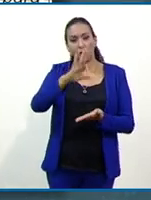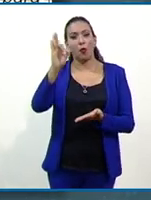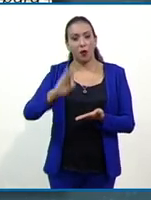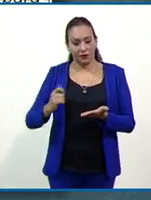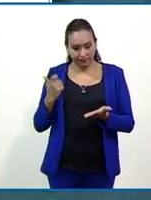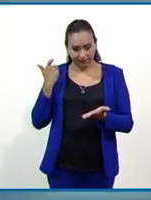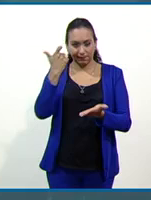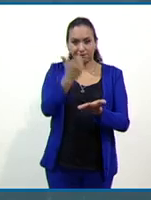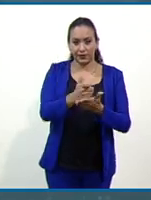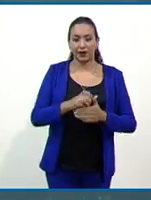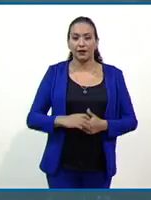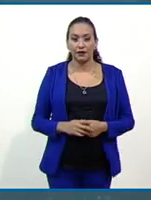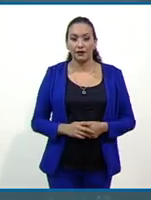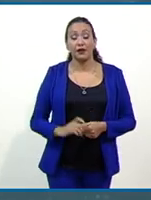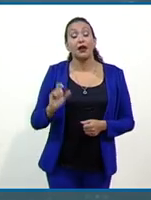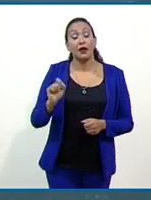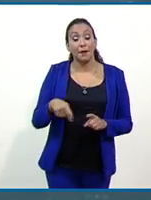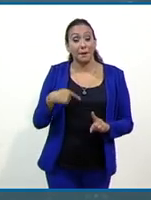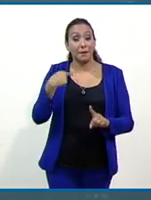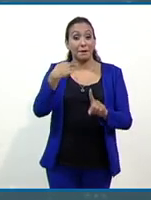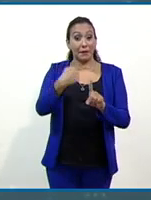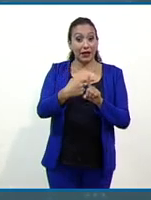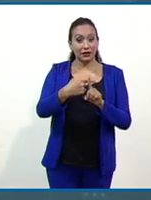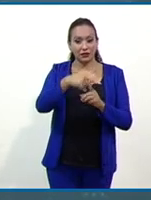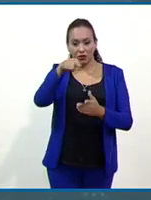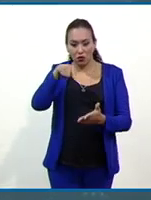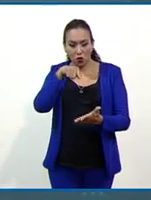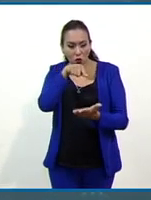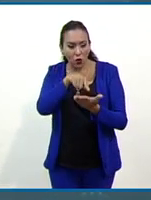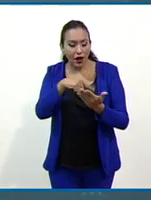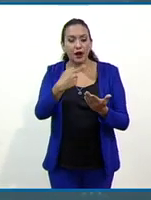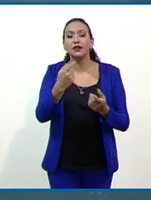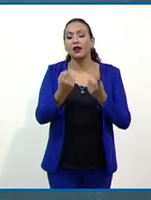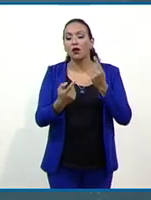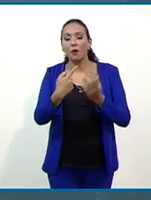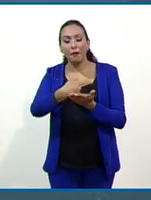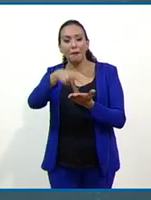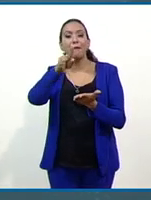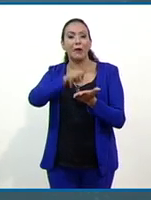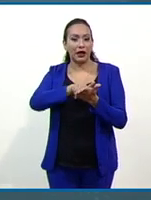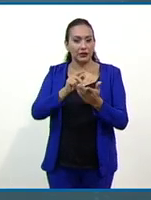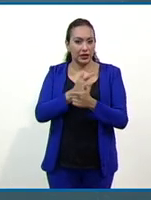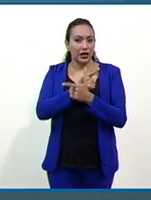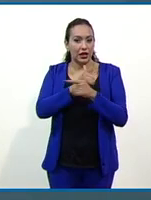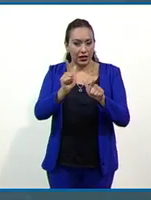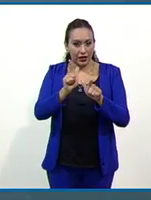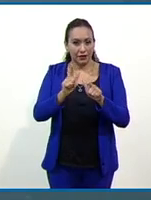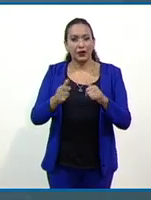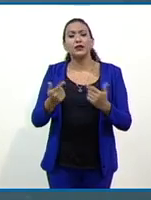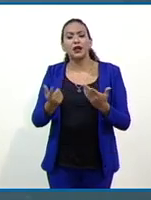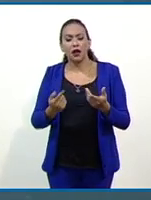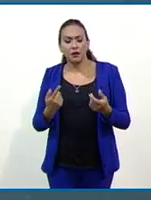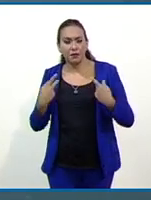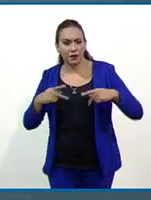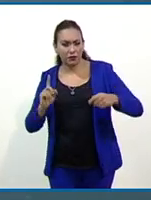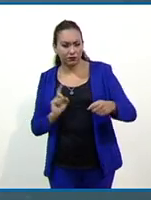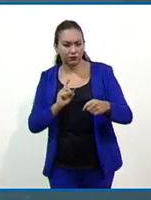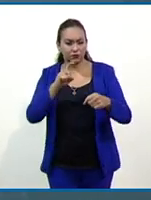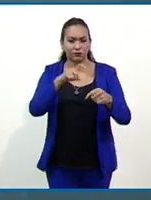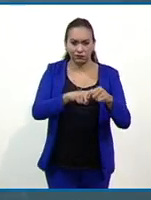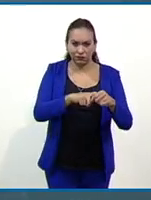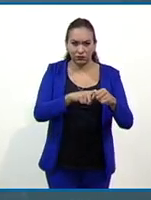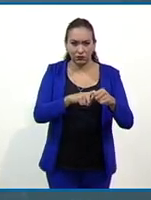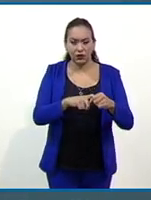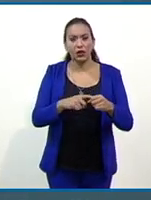salarios. Además, las plazas a disposición del Consejo se asignarán a las plantillas definitivas de los órganos jurisdiccionales de